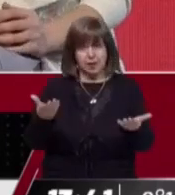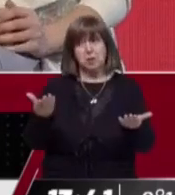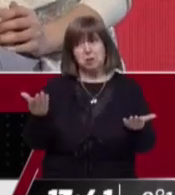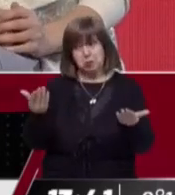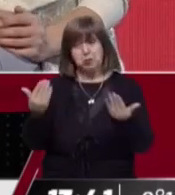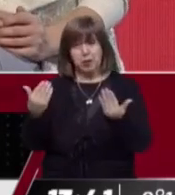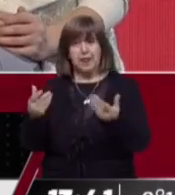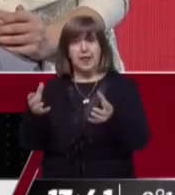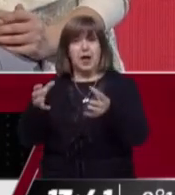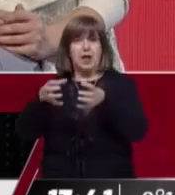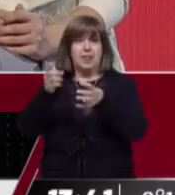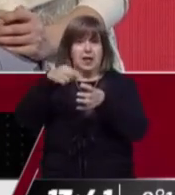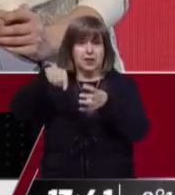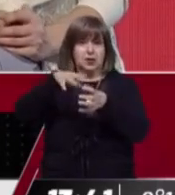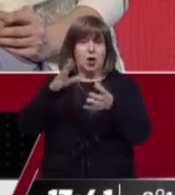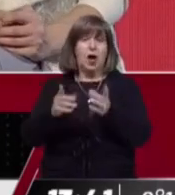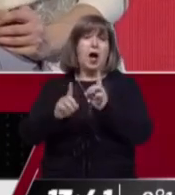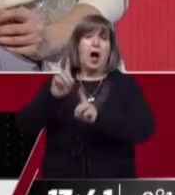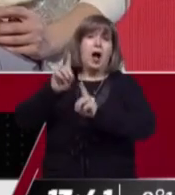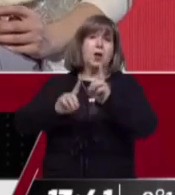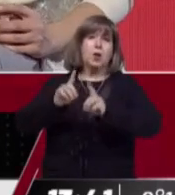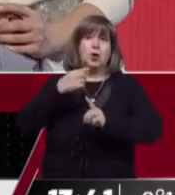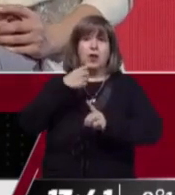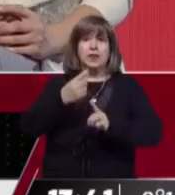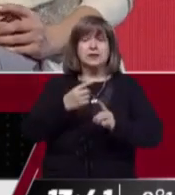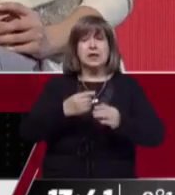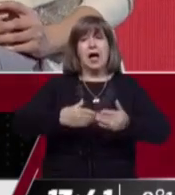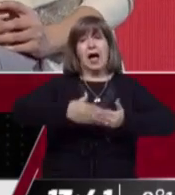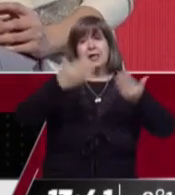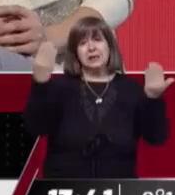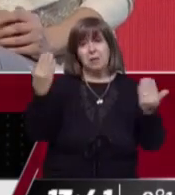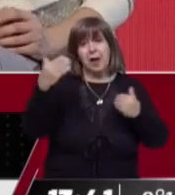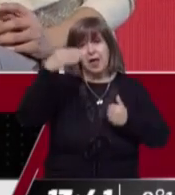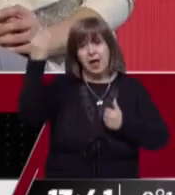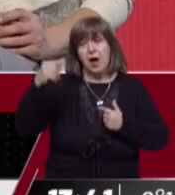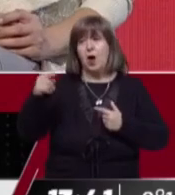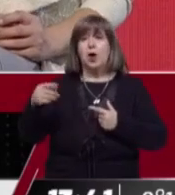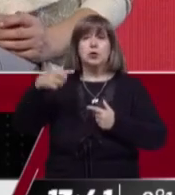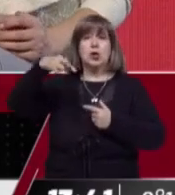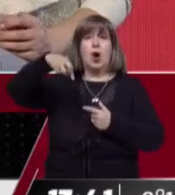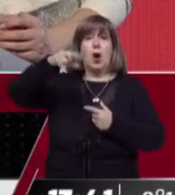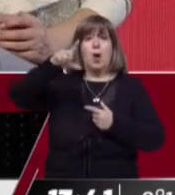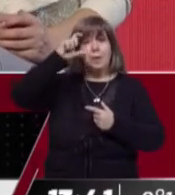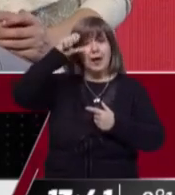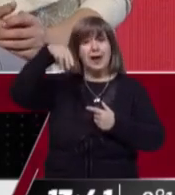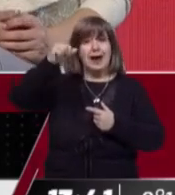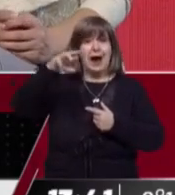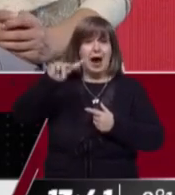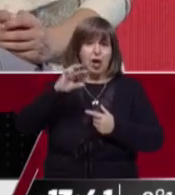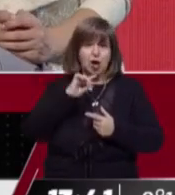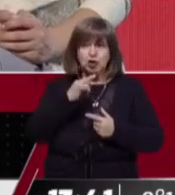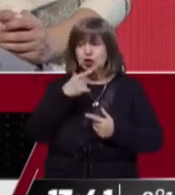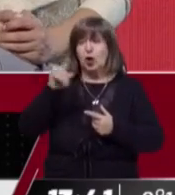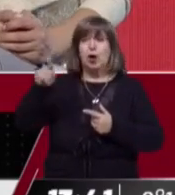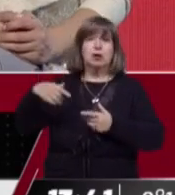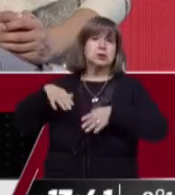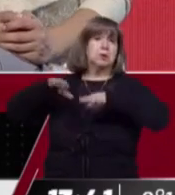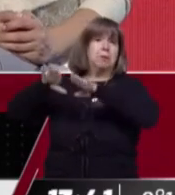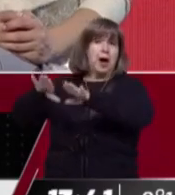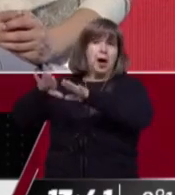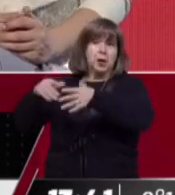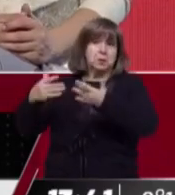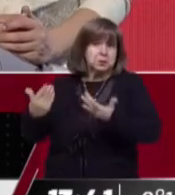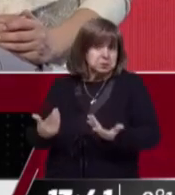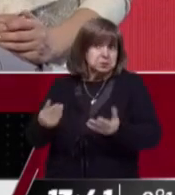cada una de estas organizaciones unos tenemos maneras asamblear otros tenemos plenarios bueno ellos han ido decidiendo en